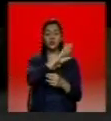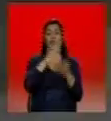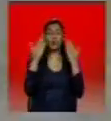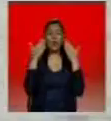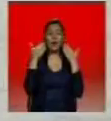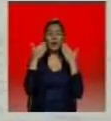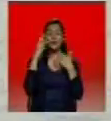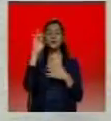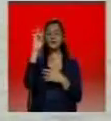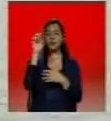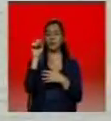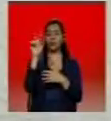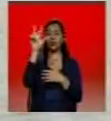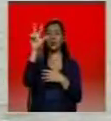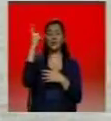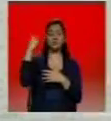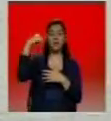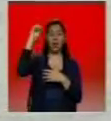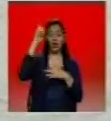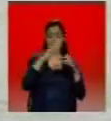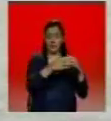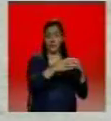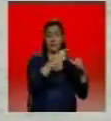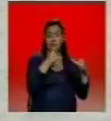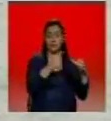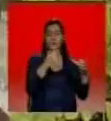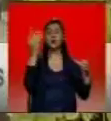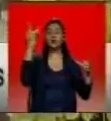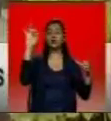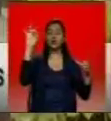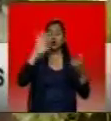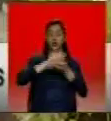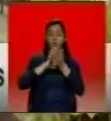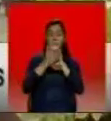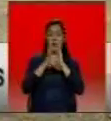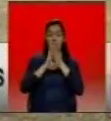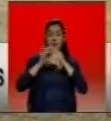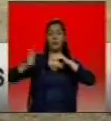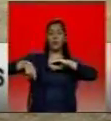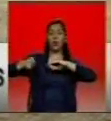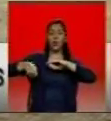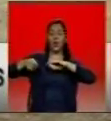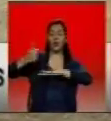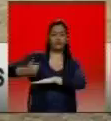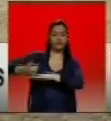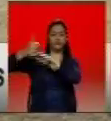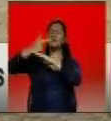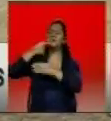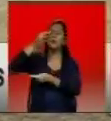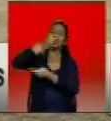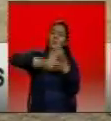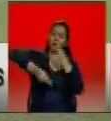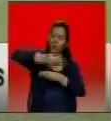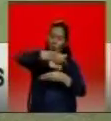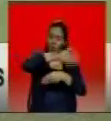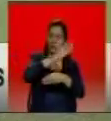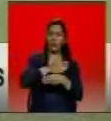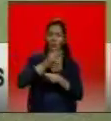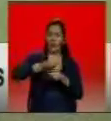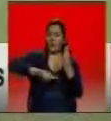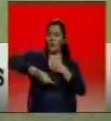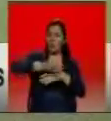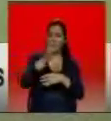dólares. El 18 de noviembre de 2015, la Procuraduría General del Estado ordenó la devolución de los dineros pagados en